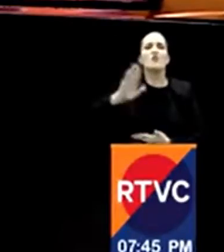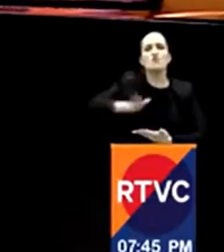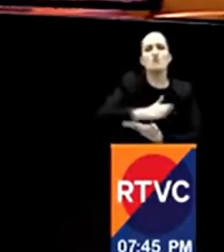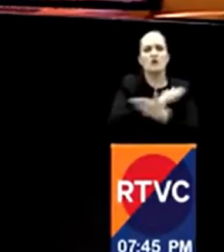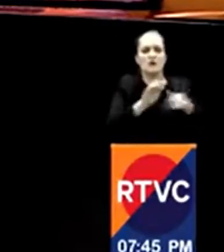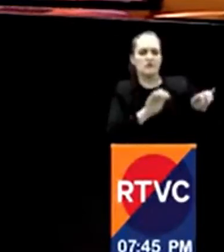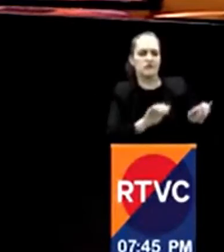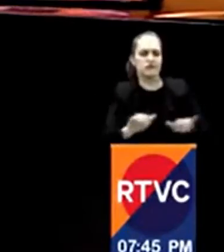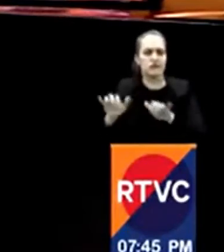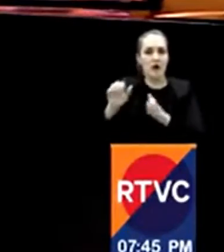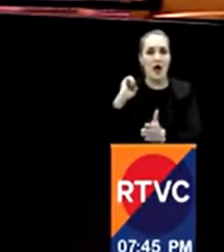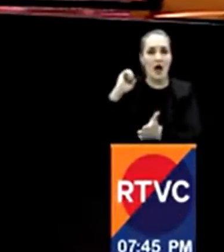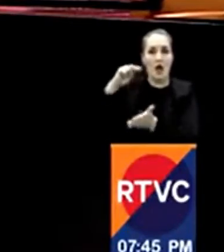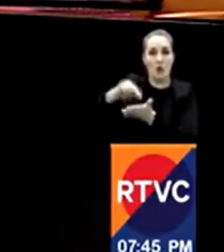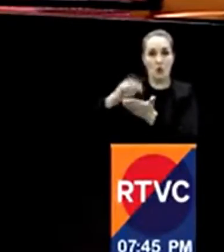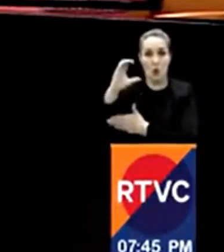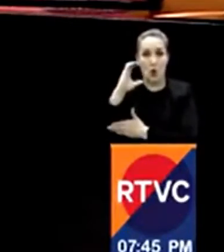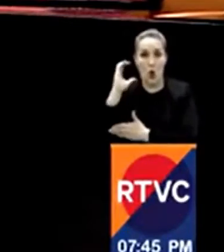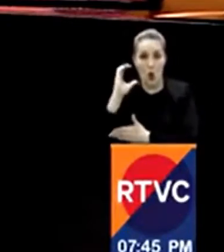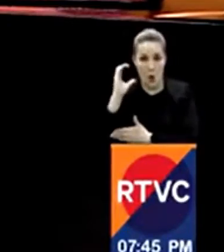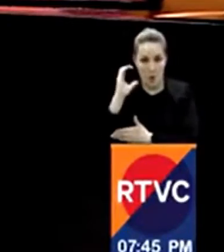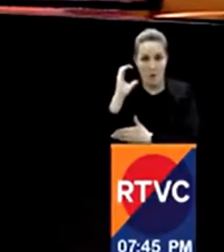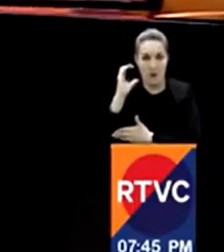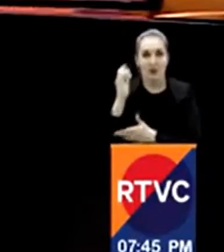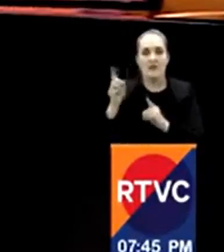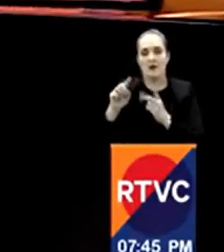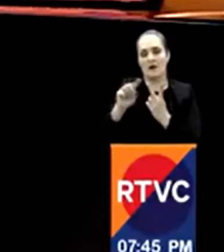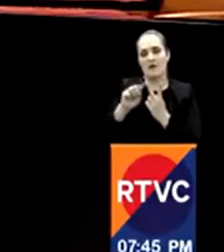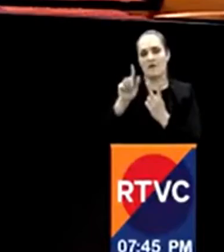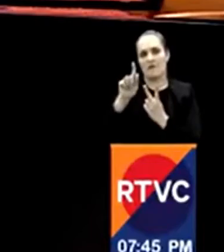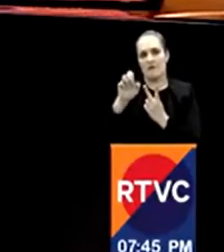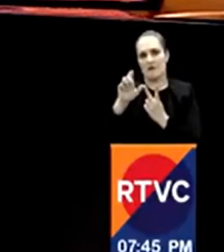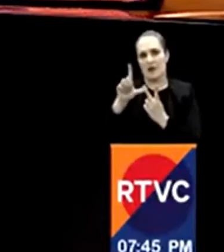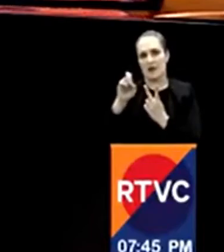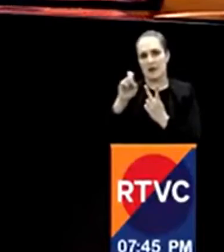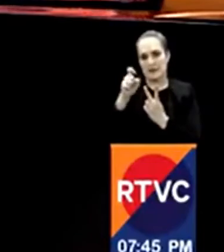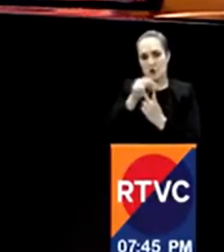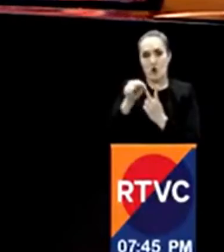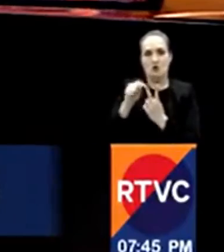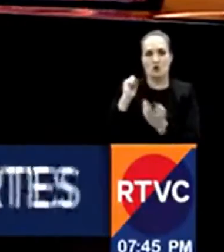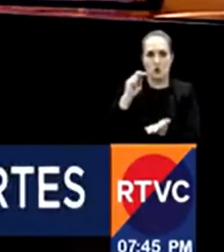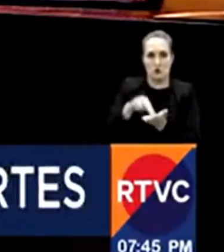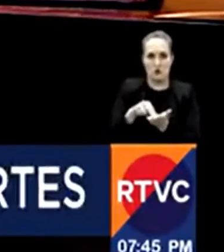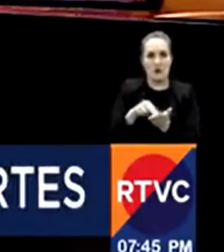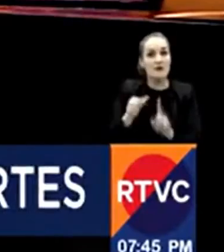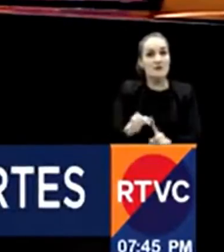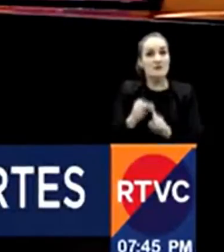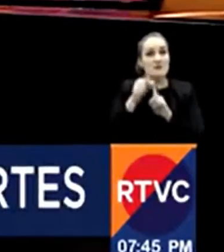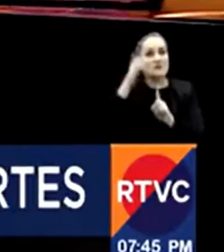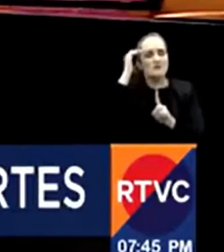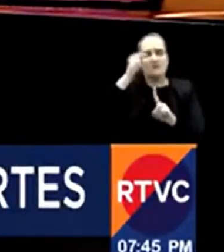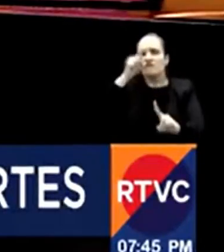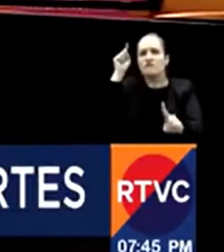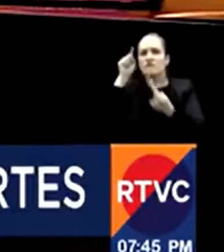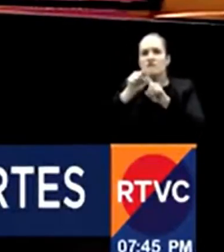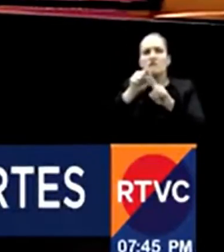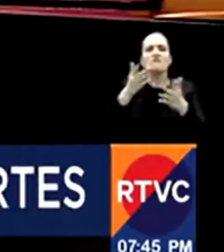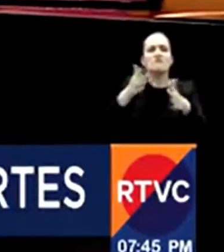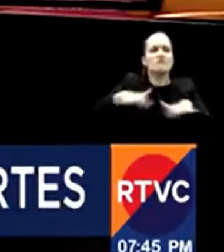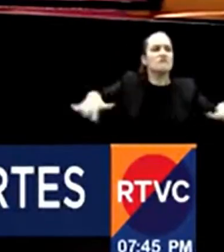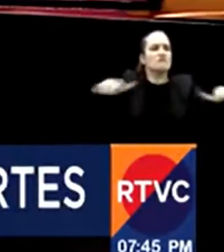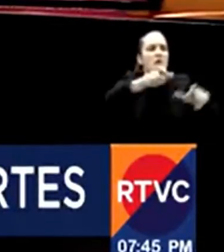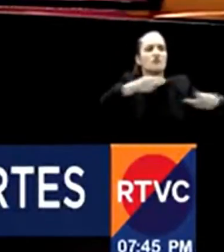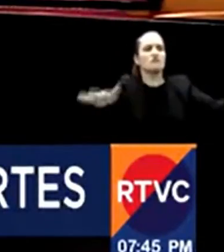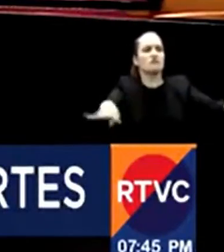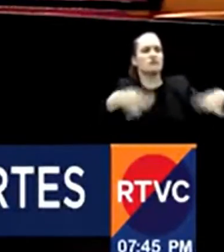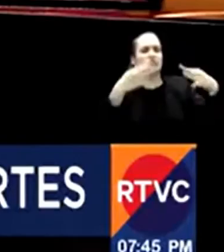un compositor colombiano, y de Félix Mendelssohn. Este concierto tiene algo muy especial y es que va a estar dirigido por una mujer que es